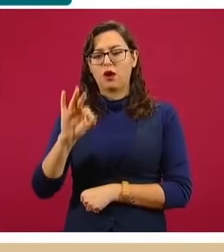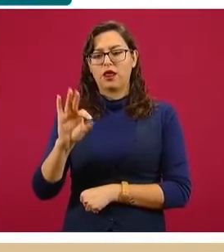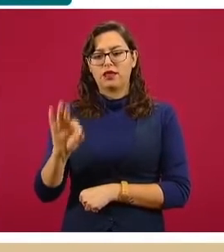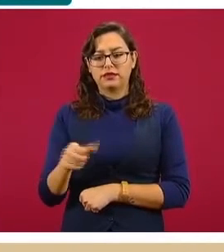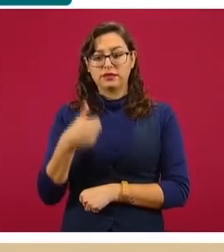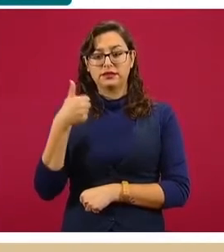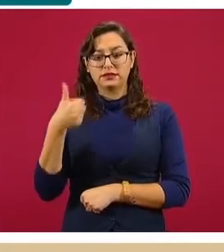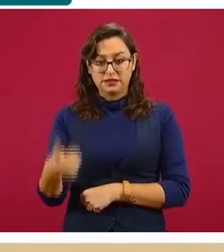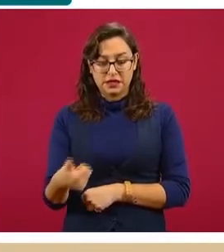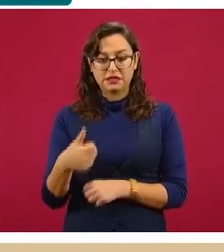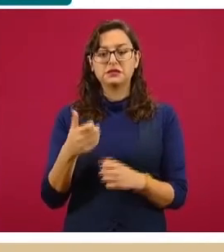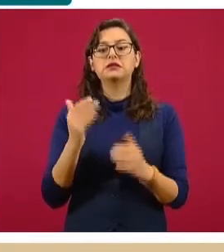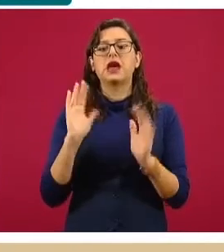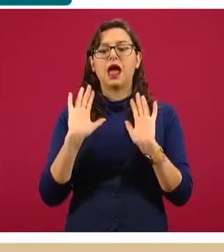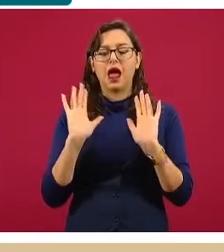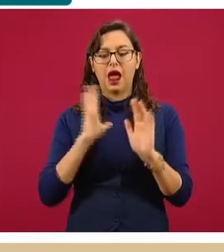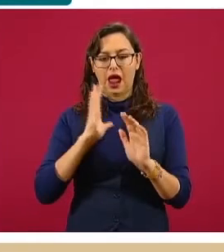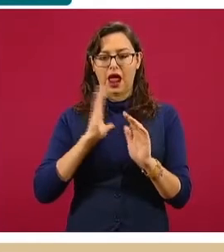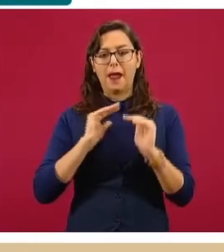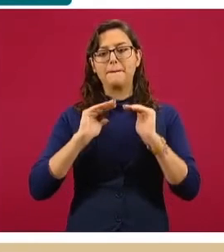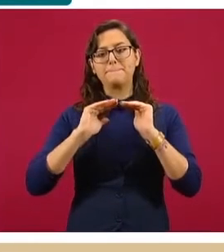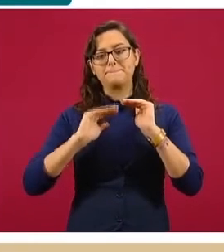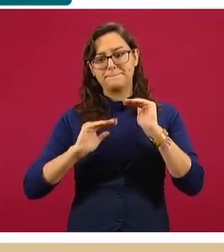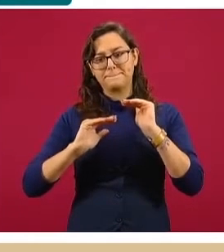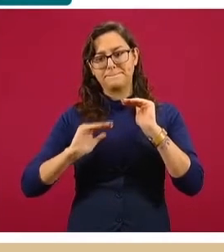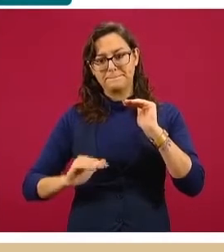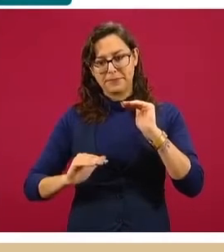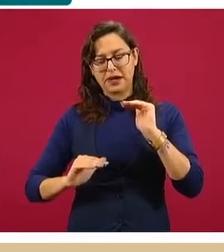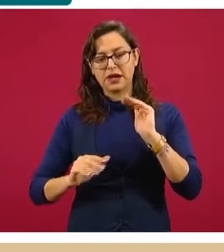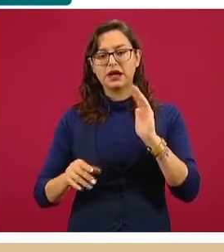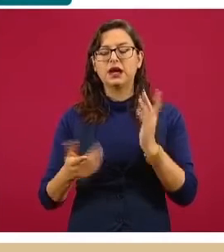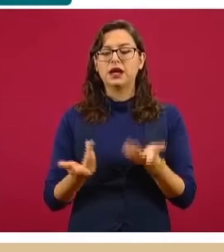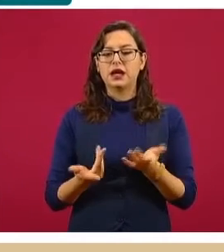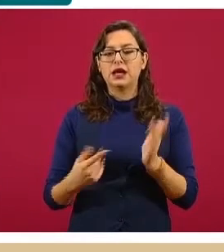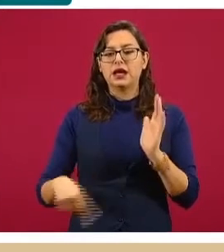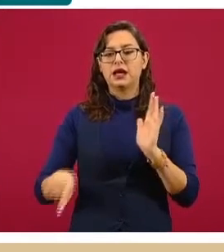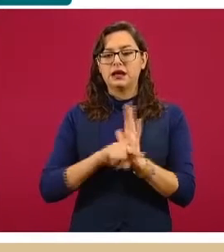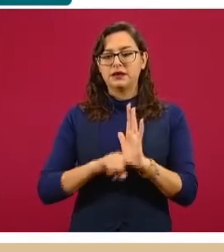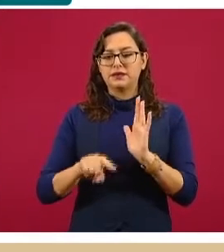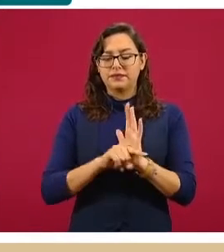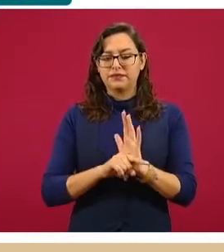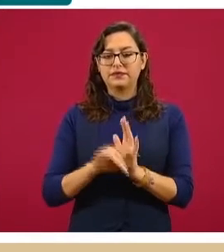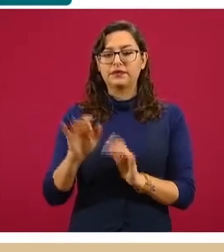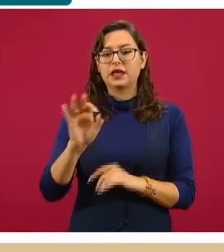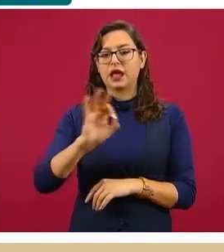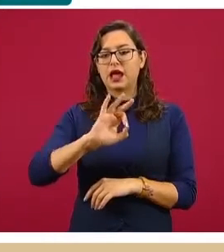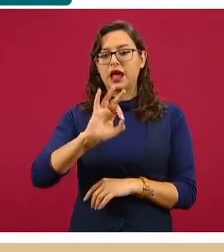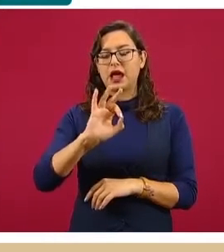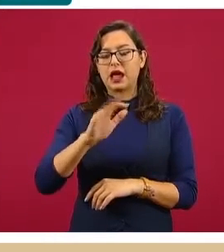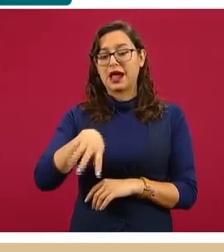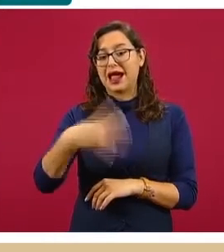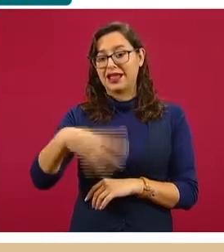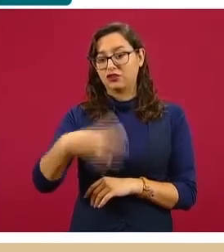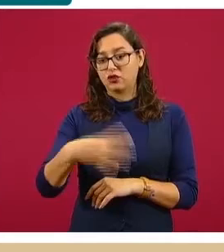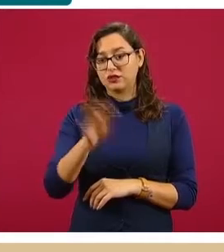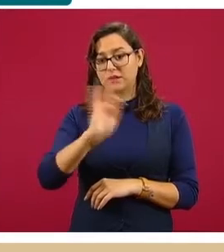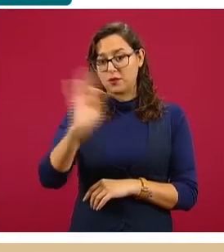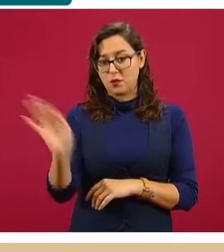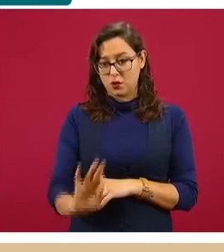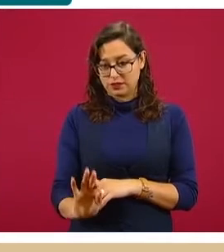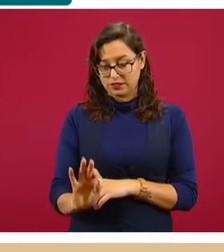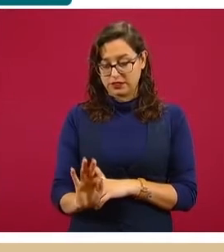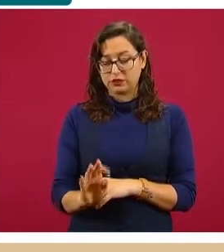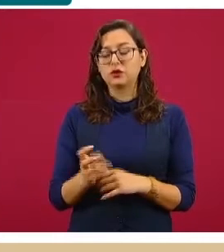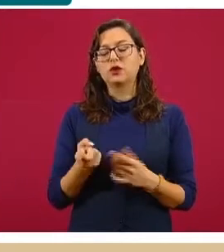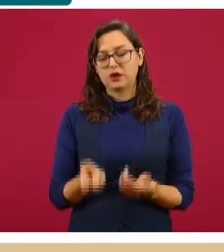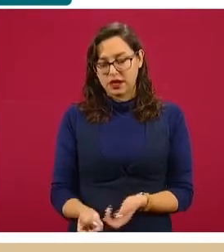46, tenemos una reducción. En el último caso, de 14%, lo que va mostrando esta variabilidad que ocurre